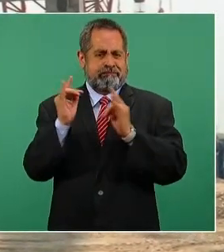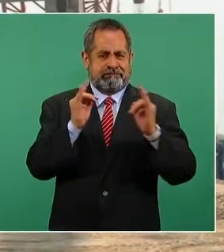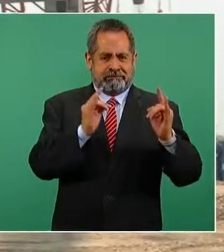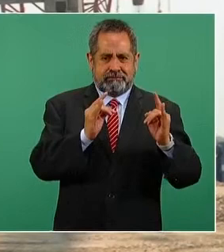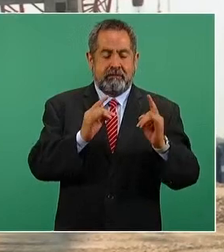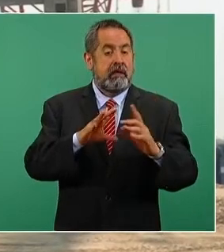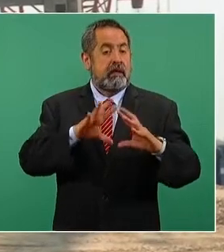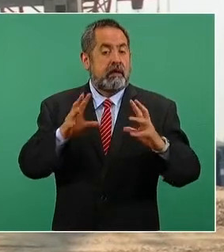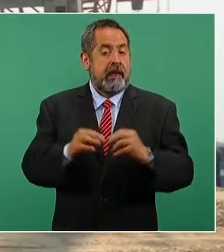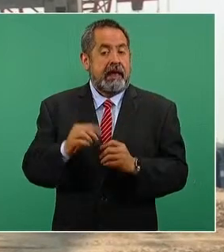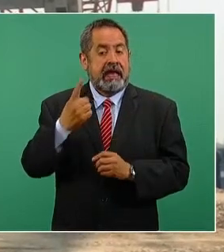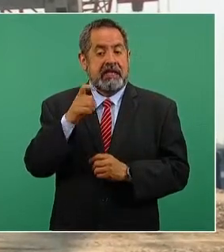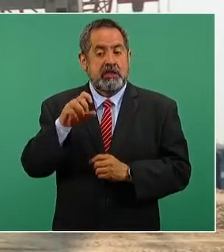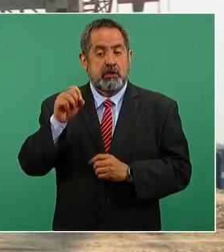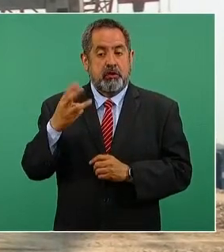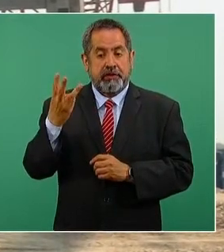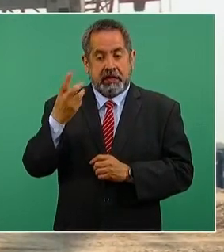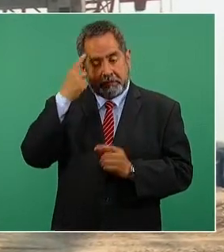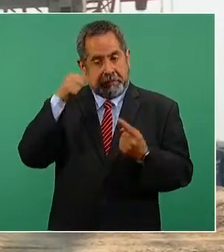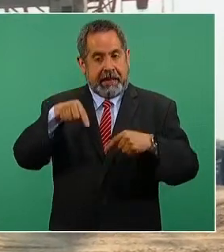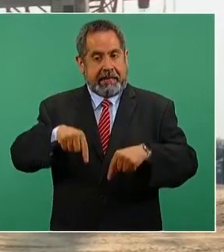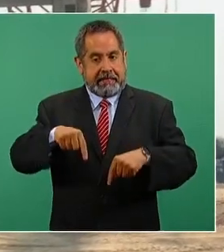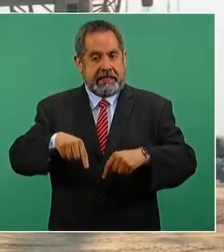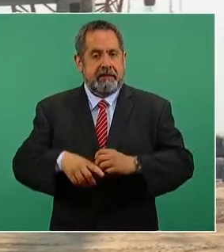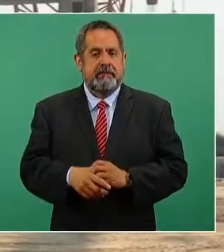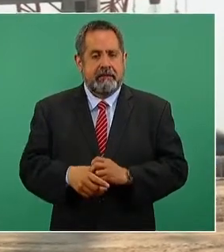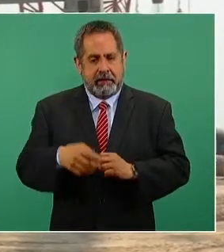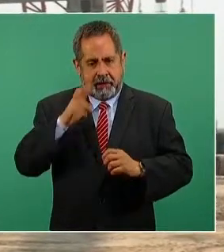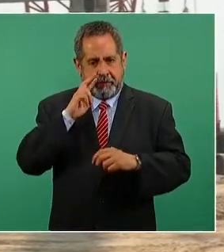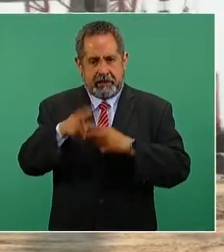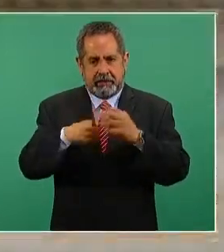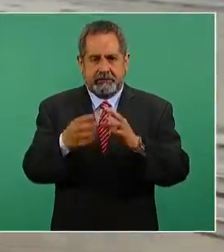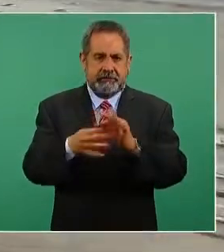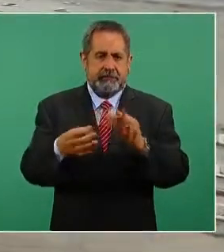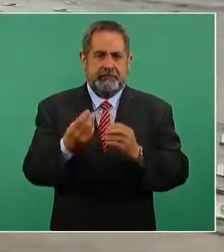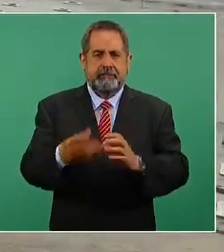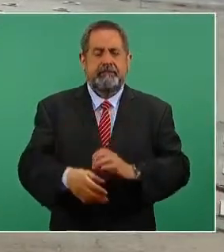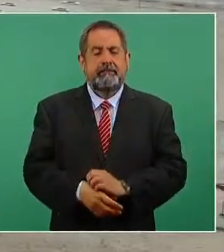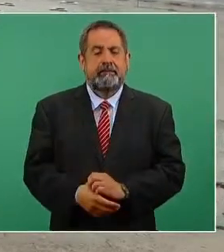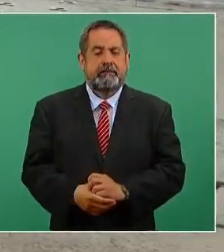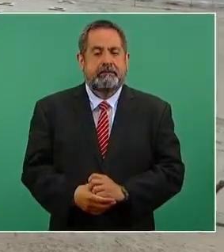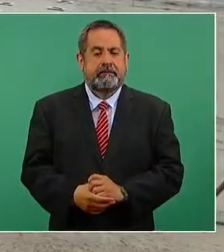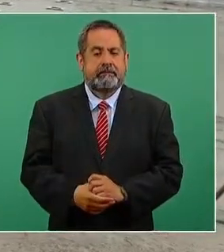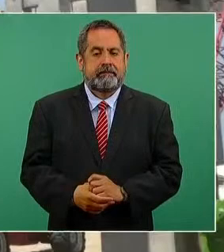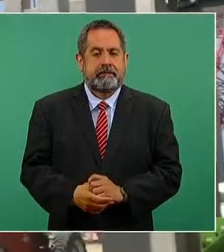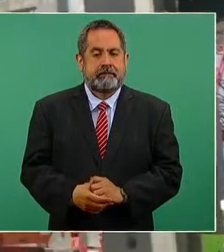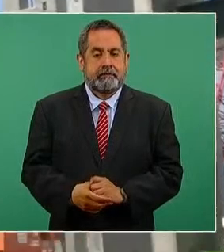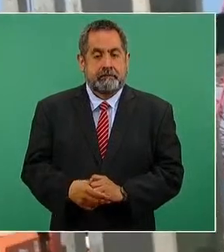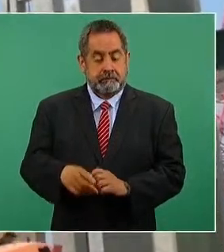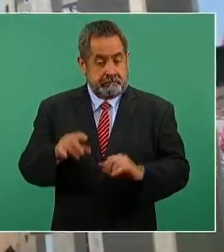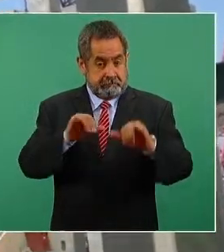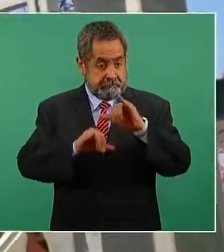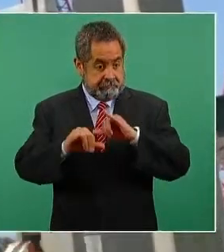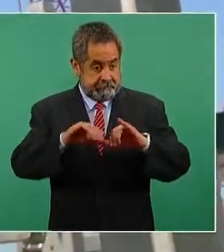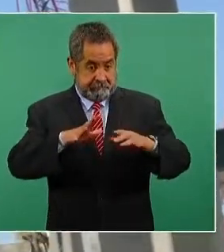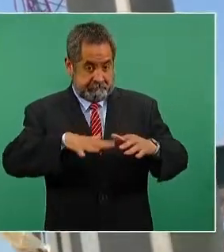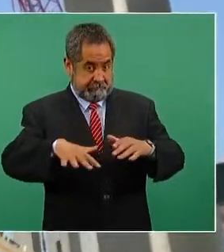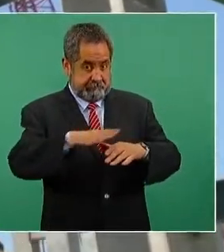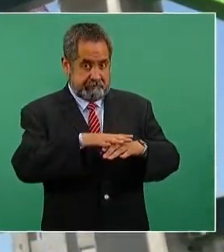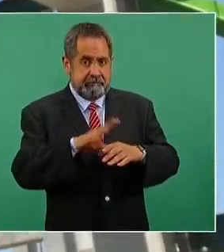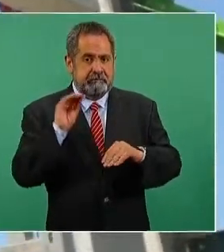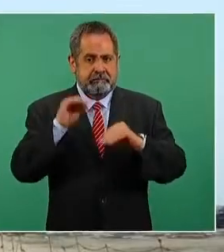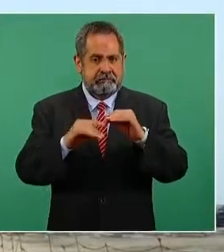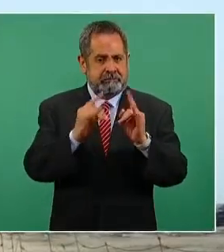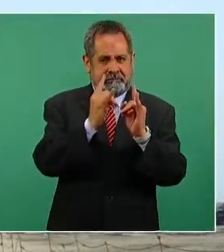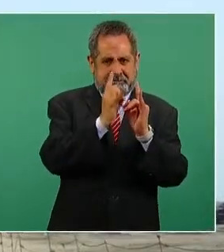103 marcos nada más para esta planta. Va el reporte de esta semana. En las plantas químicas de proceso, se ha iniciado la colocación de marcos